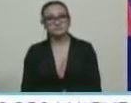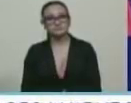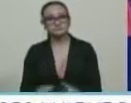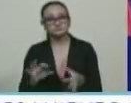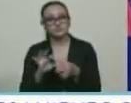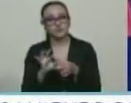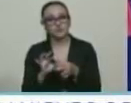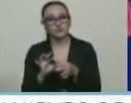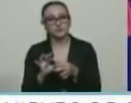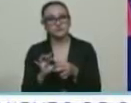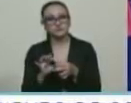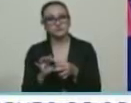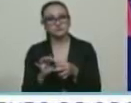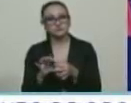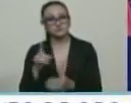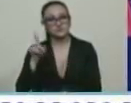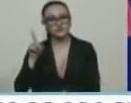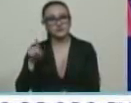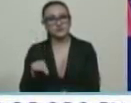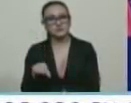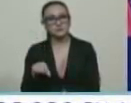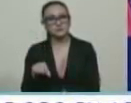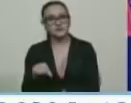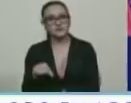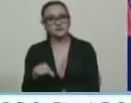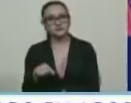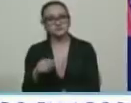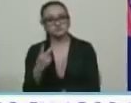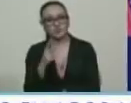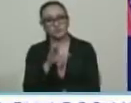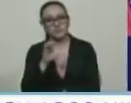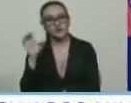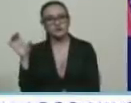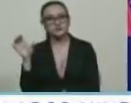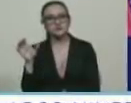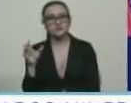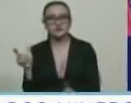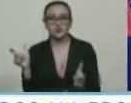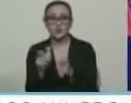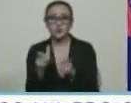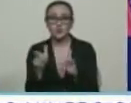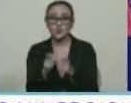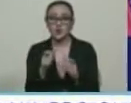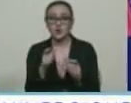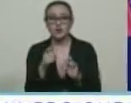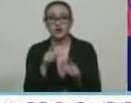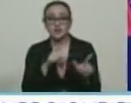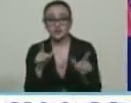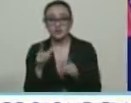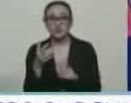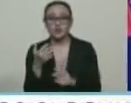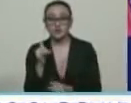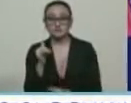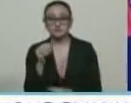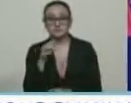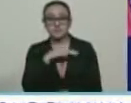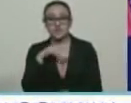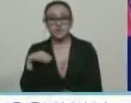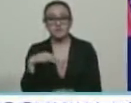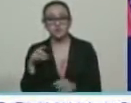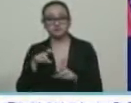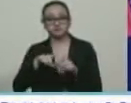coordinaciones bilaterales y también multilaterales, y también tuvimos reuniones de muchísimos miembros